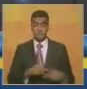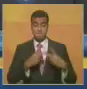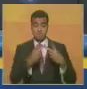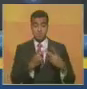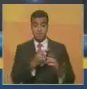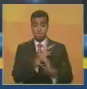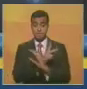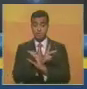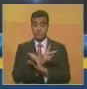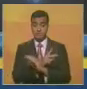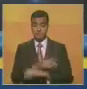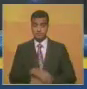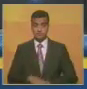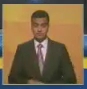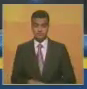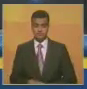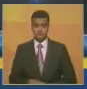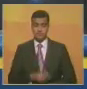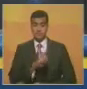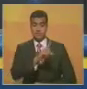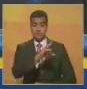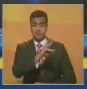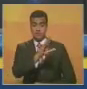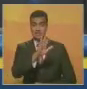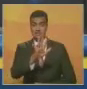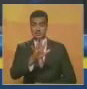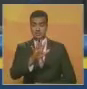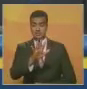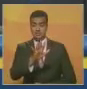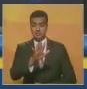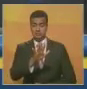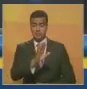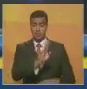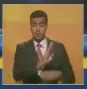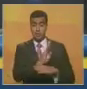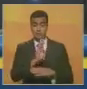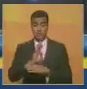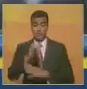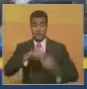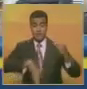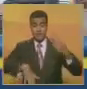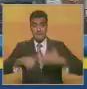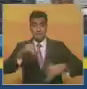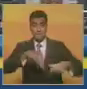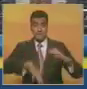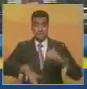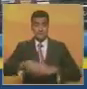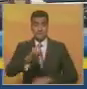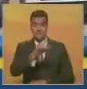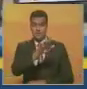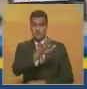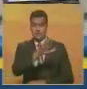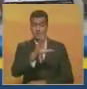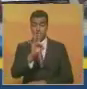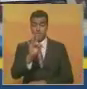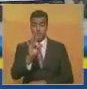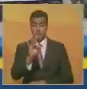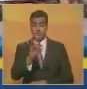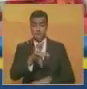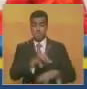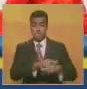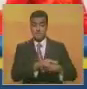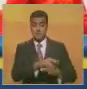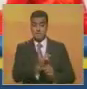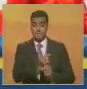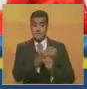de Protección Civil 165 Guardianes de la playa 158 médicos